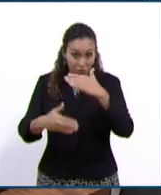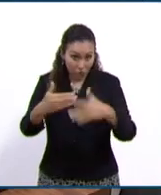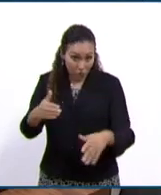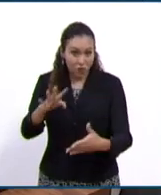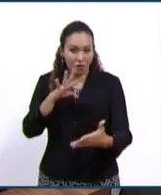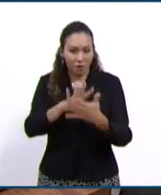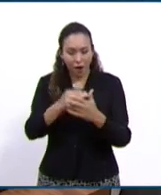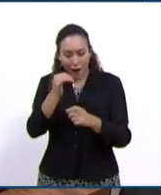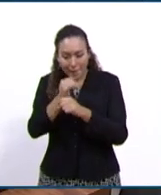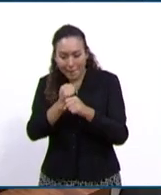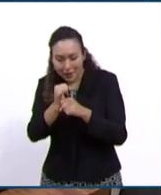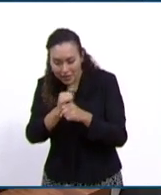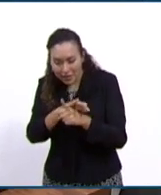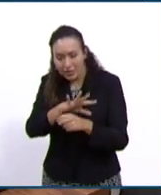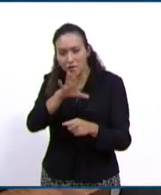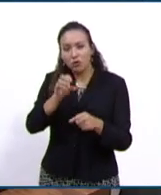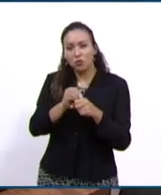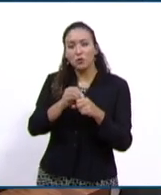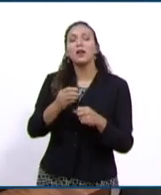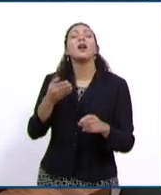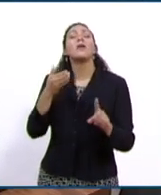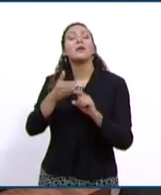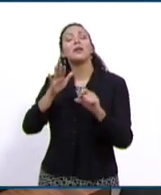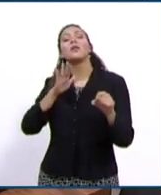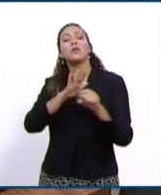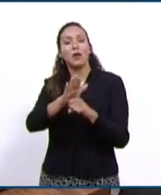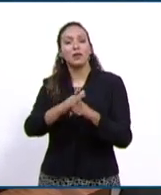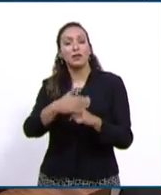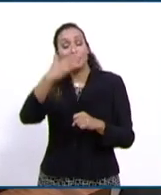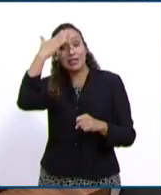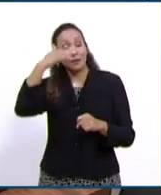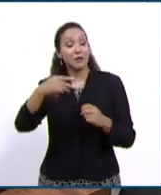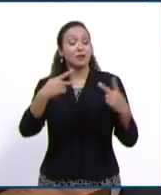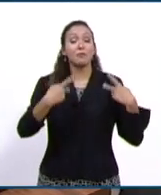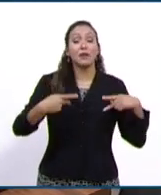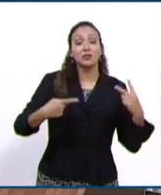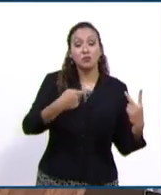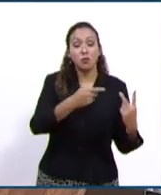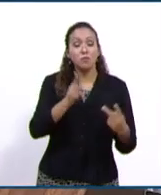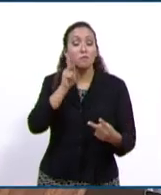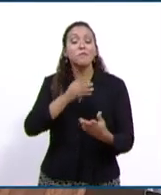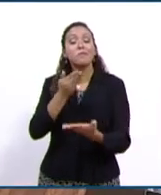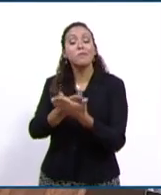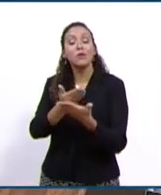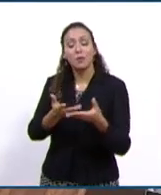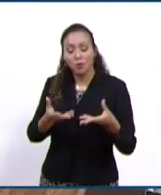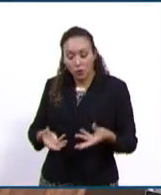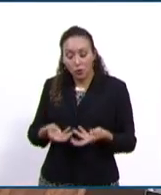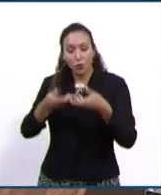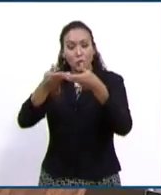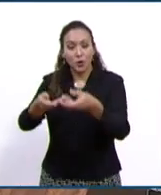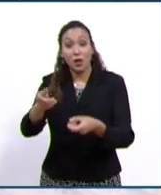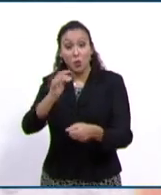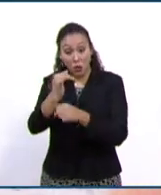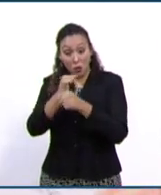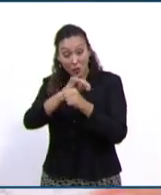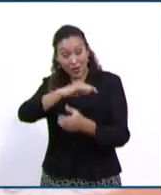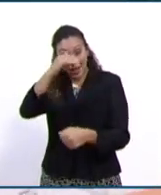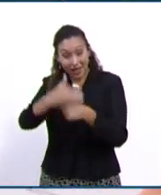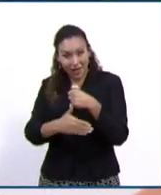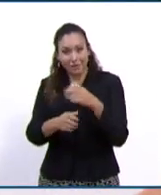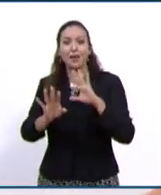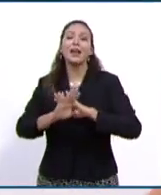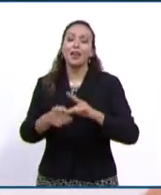la investigación complementaria tiene por objeto que las partes reúnan las pruebas necesarias. Así, al cerrarse la investigación, se abre la